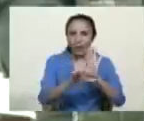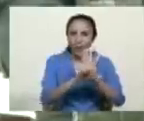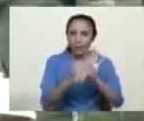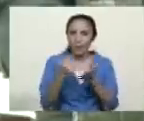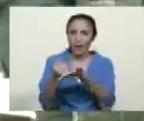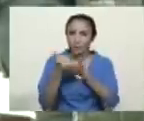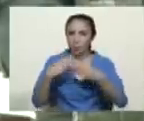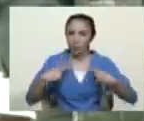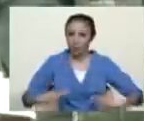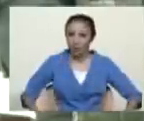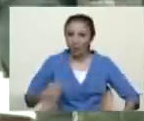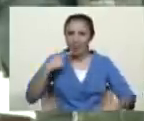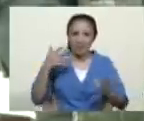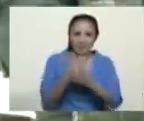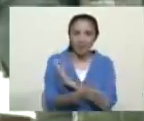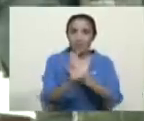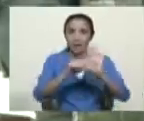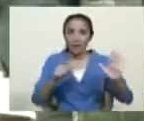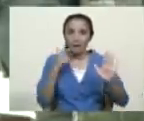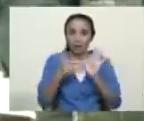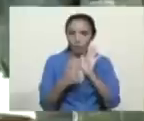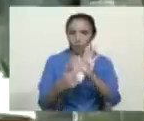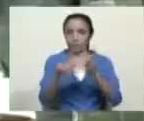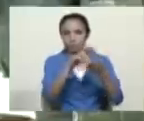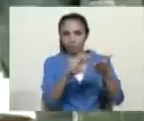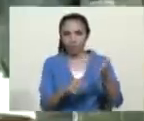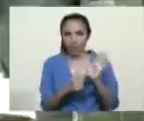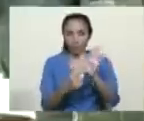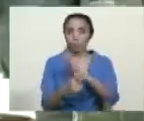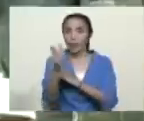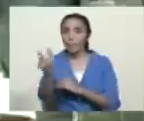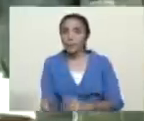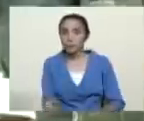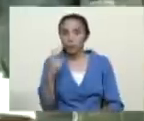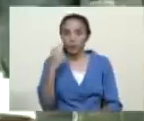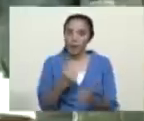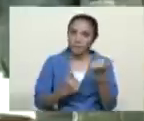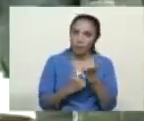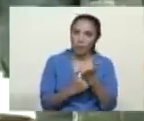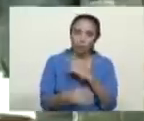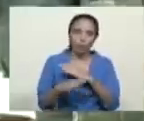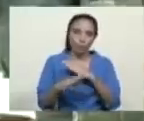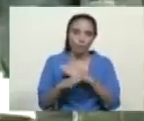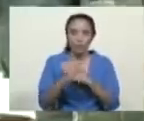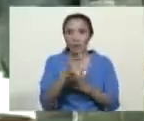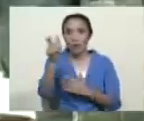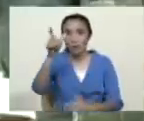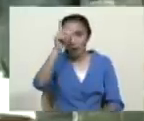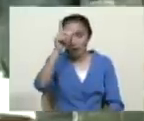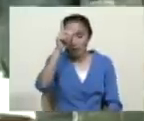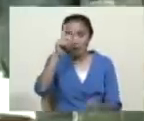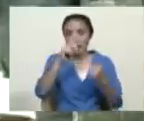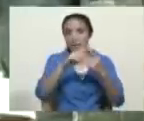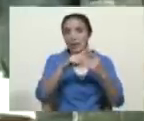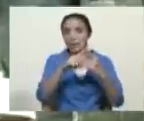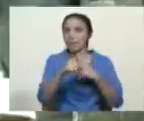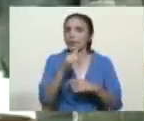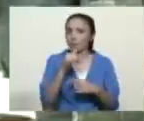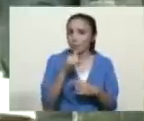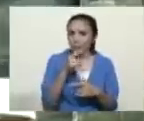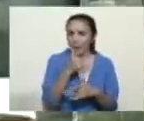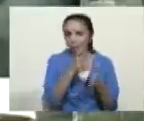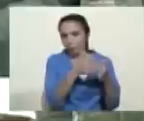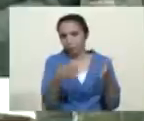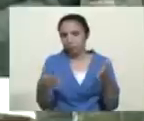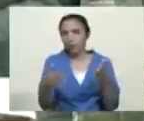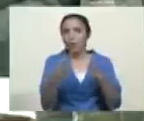asistencia humanitaria. Mi colega, el representante permanente de Alemania, ha mencionado casi todos